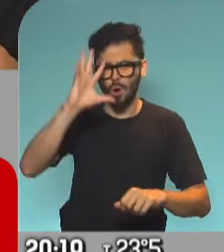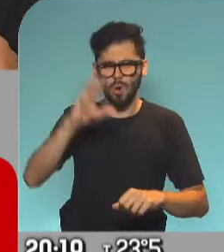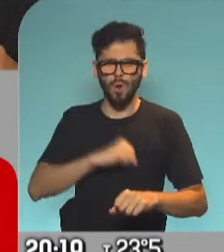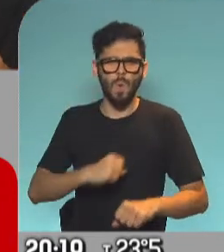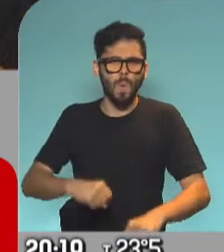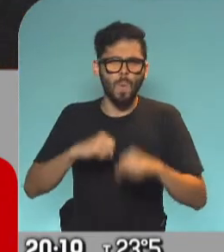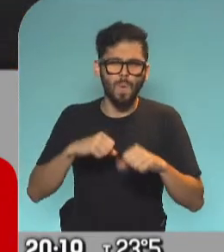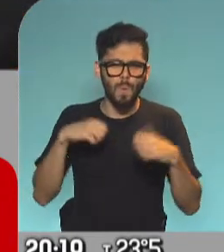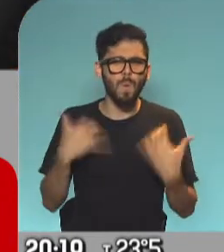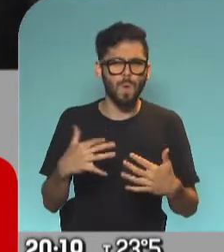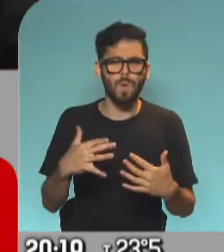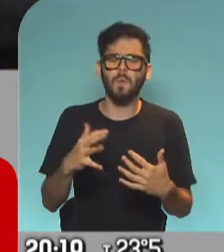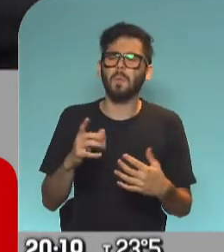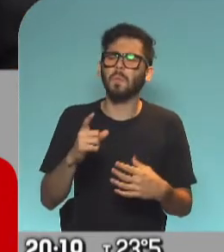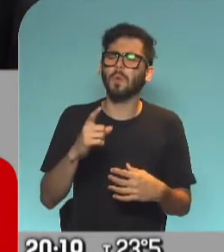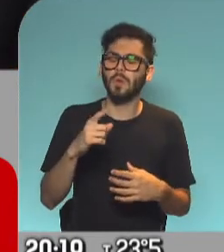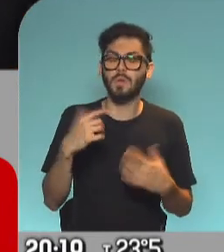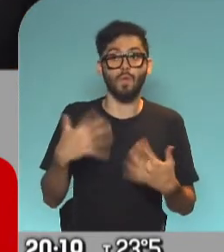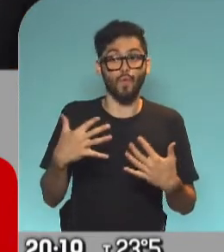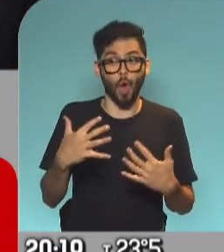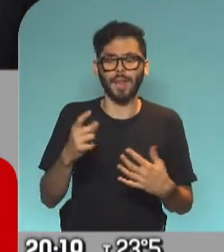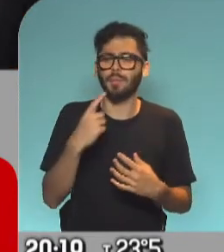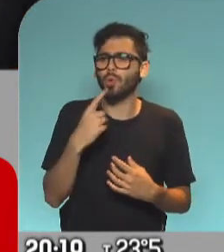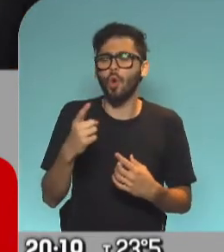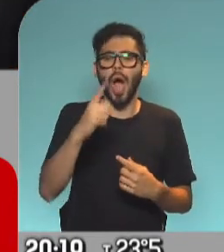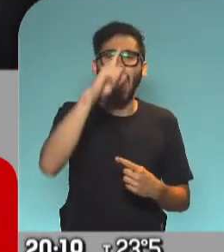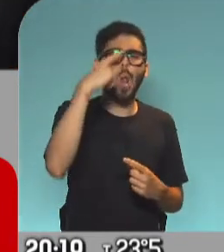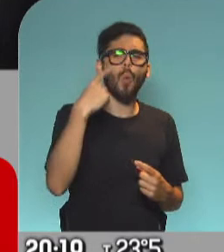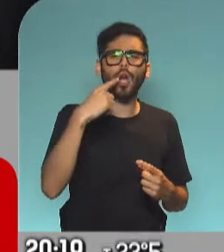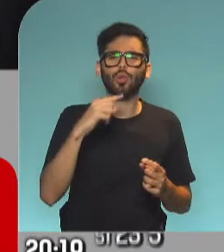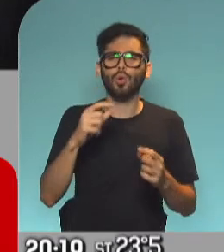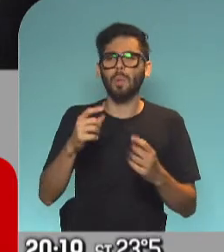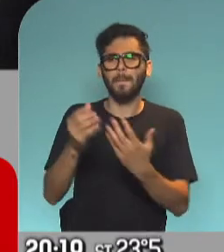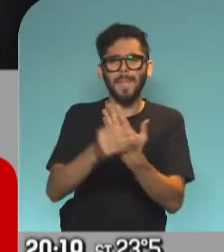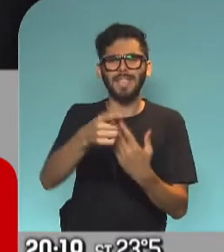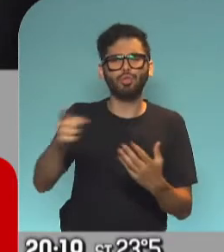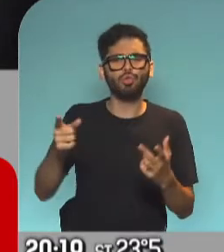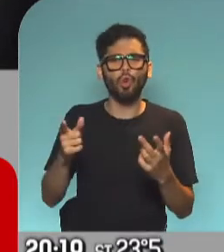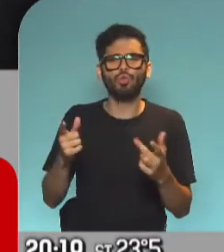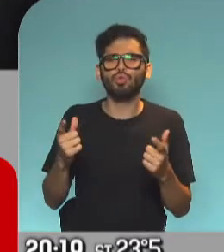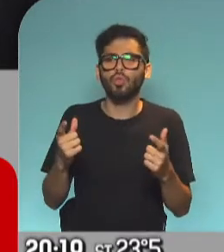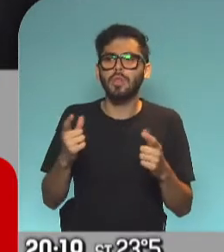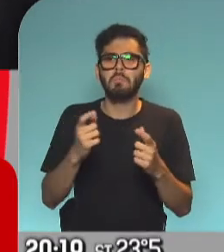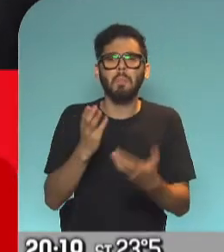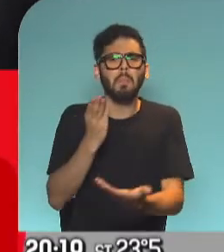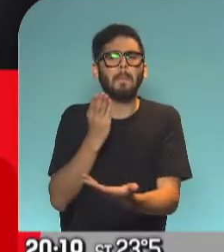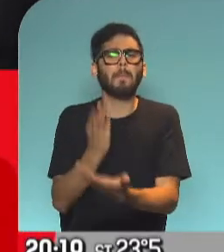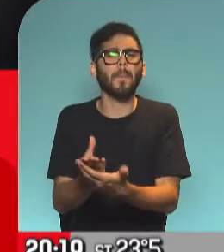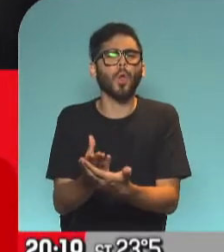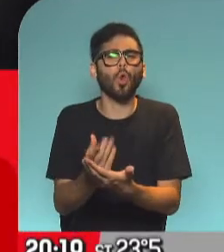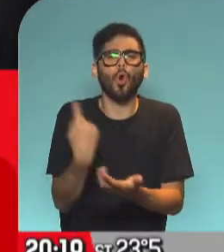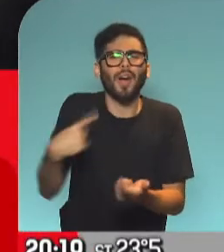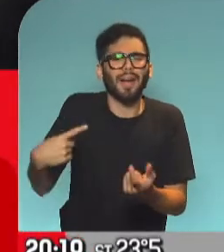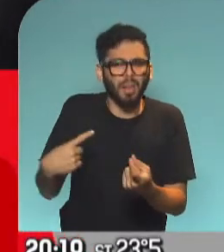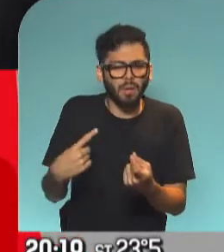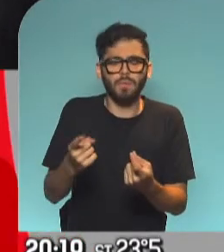cuál fue el pedido de Alberto Fernández a ustedes, a sus ministros hoy, cuál fue el tono de la reunión, cuál fue el pedido del presidente y